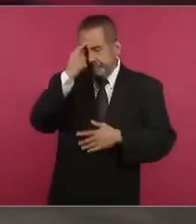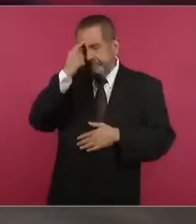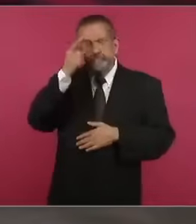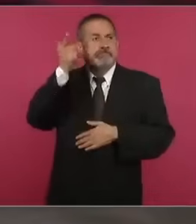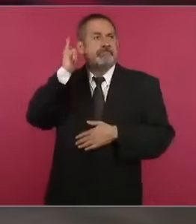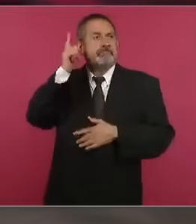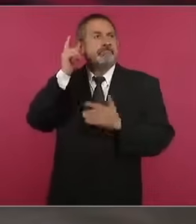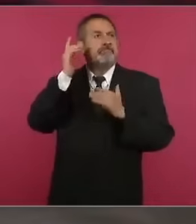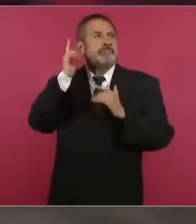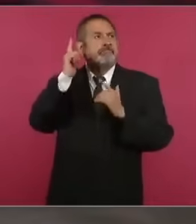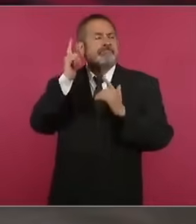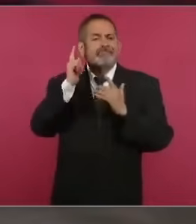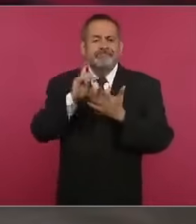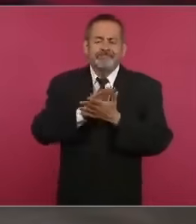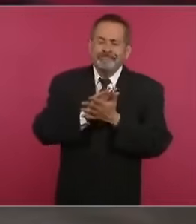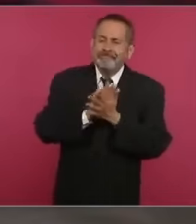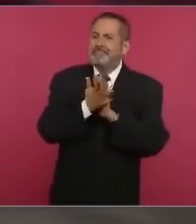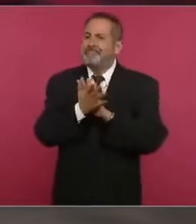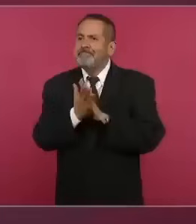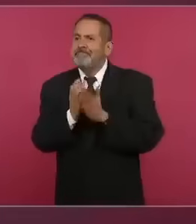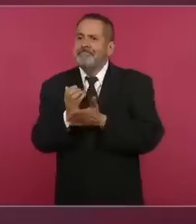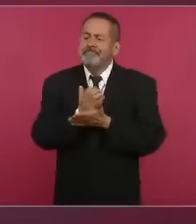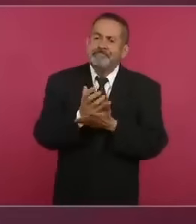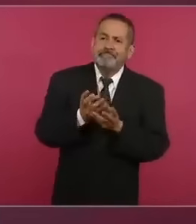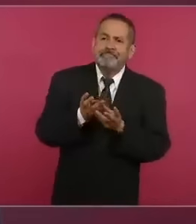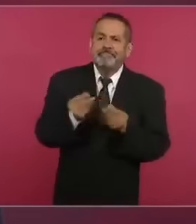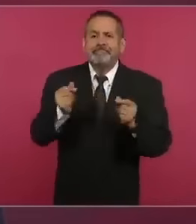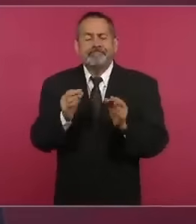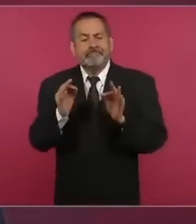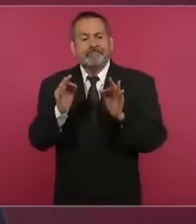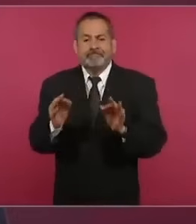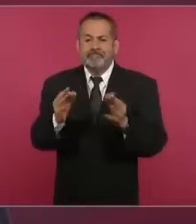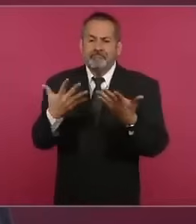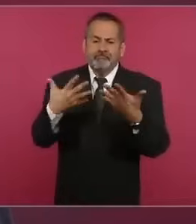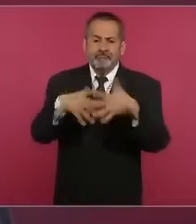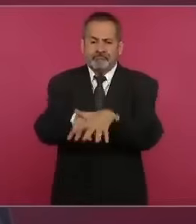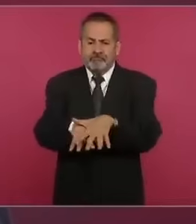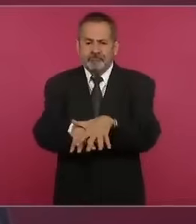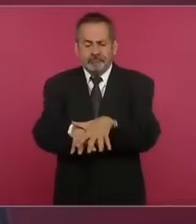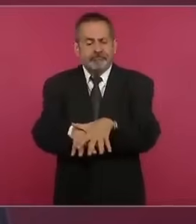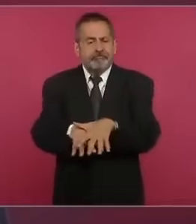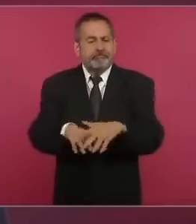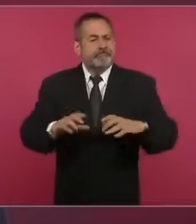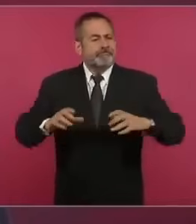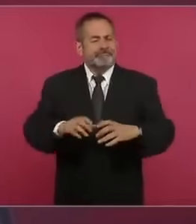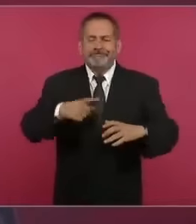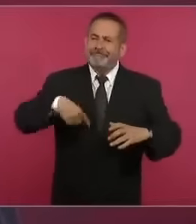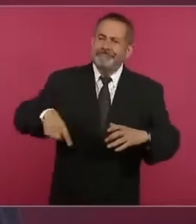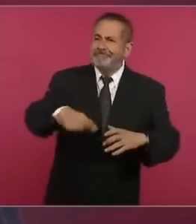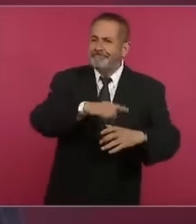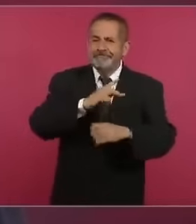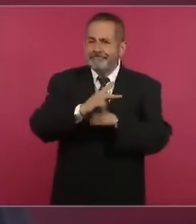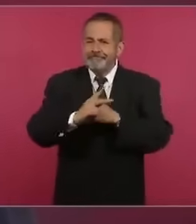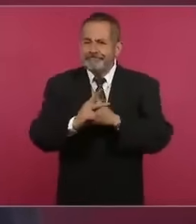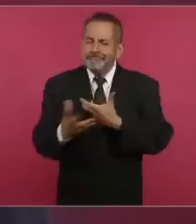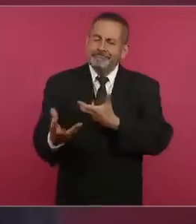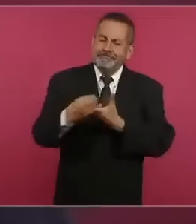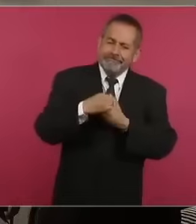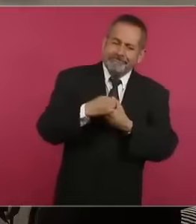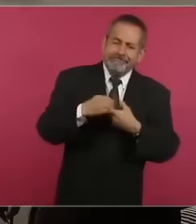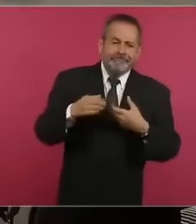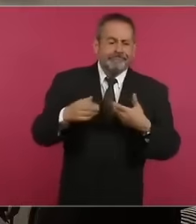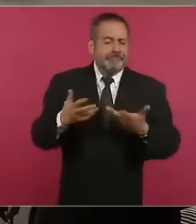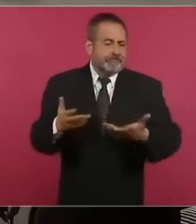esperanza de una vida con condiciones de inclusión en nuestro país. Nos da muchísimo gusto y